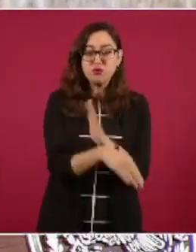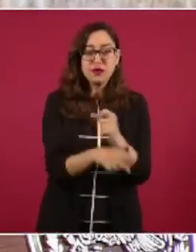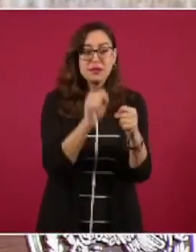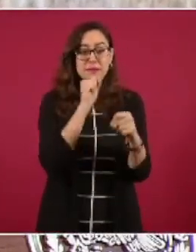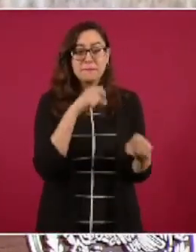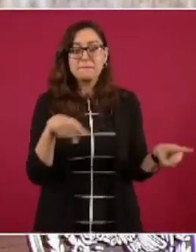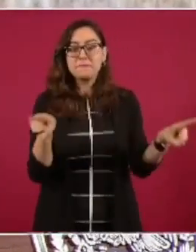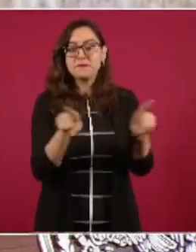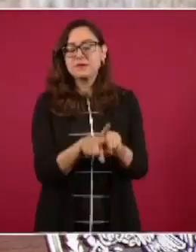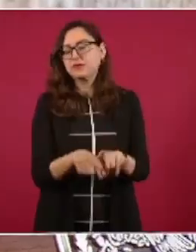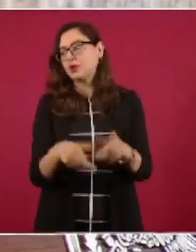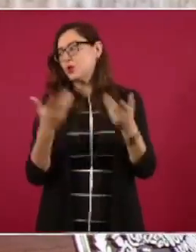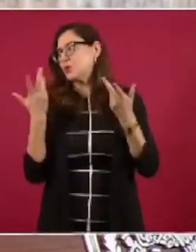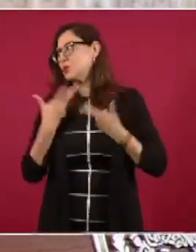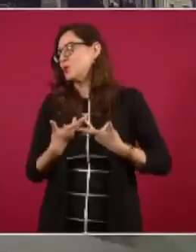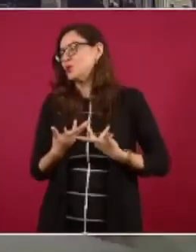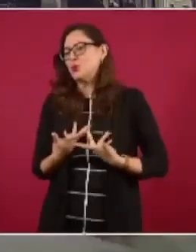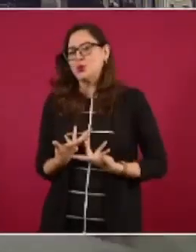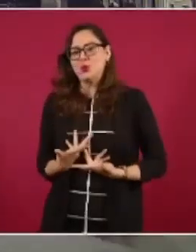Pero acuérdense